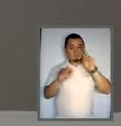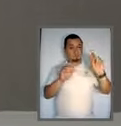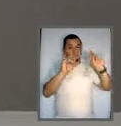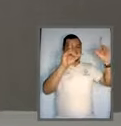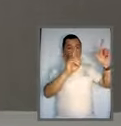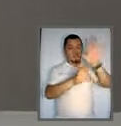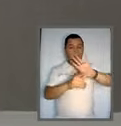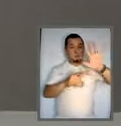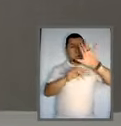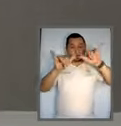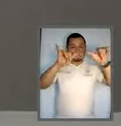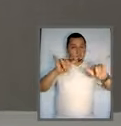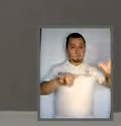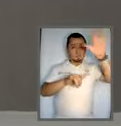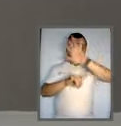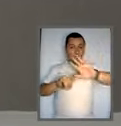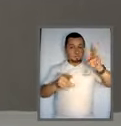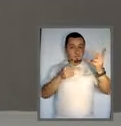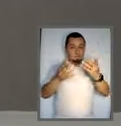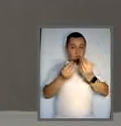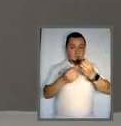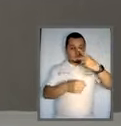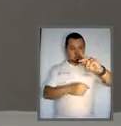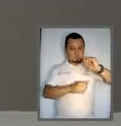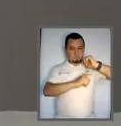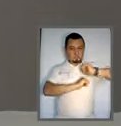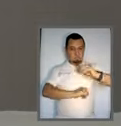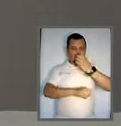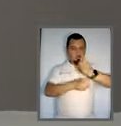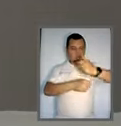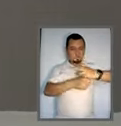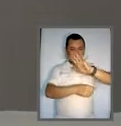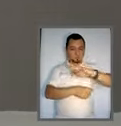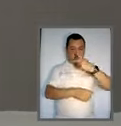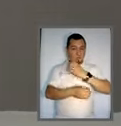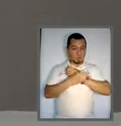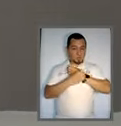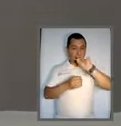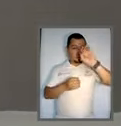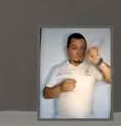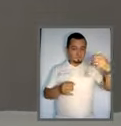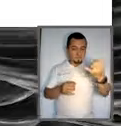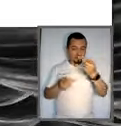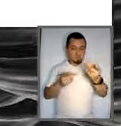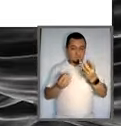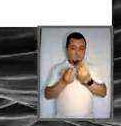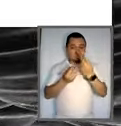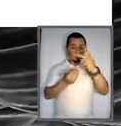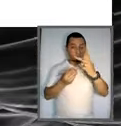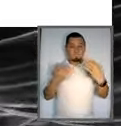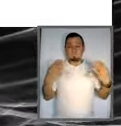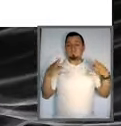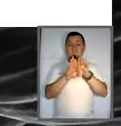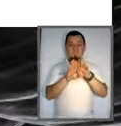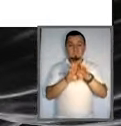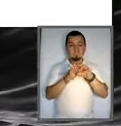que ninguno de la cronología de las actividades que tiene programada la Secretaría de Educación se tiene considerado todavía lo que es el cierre del